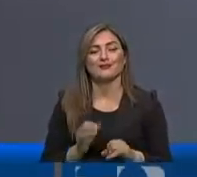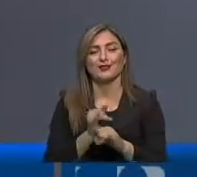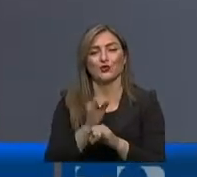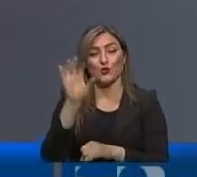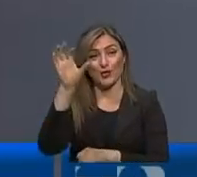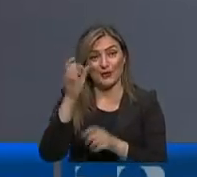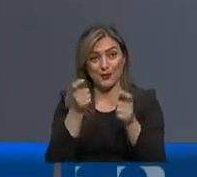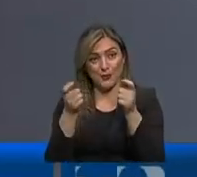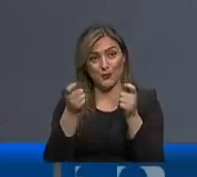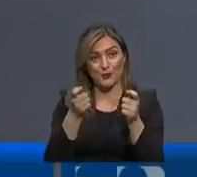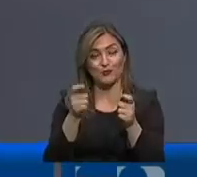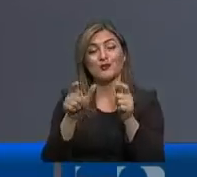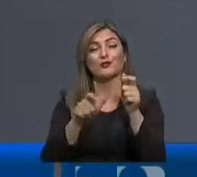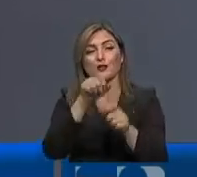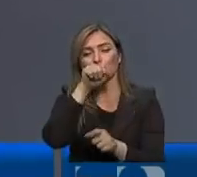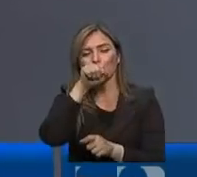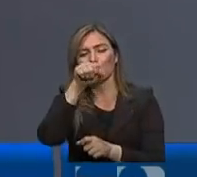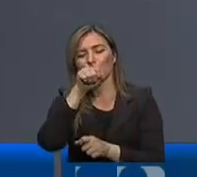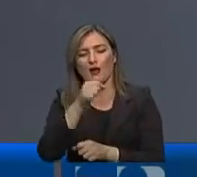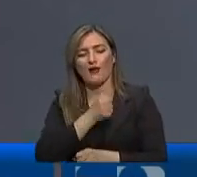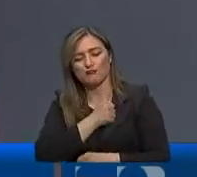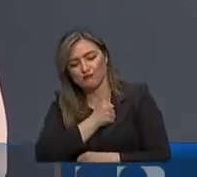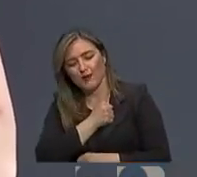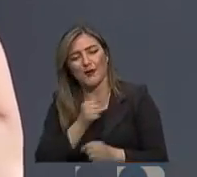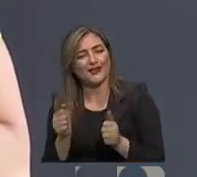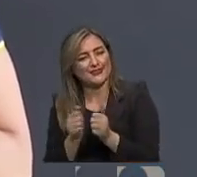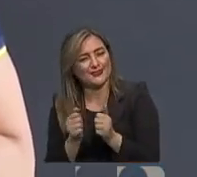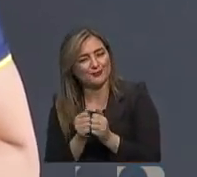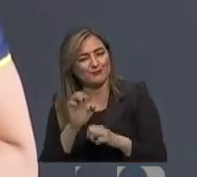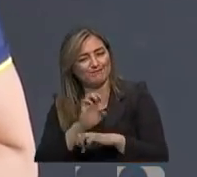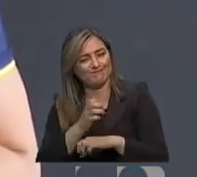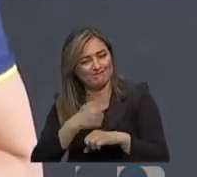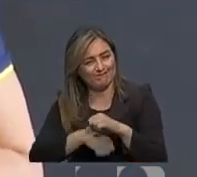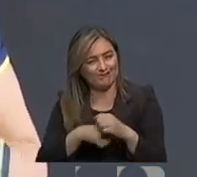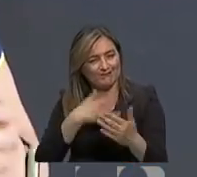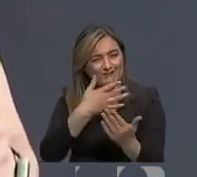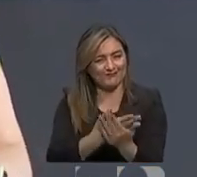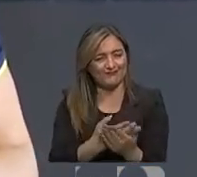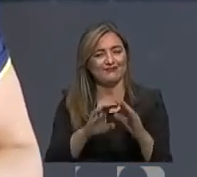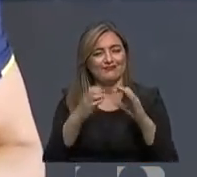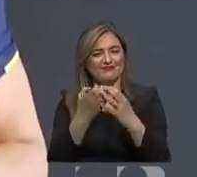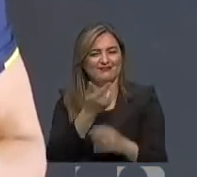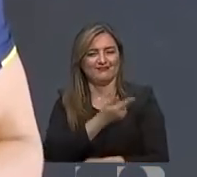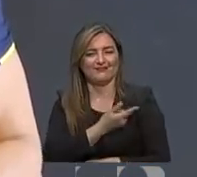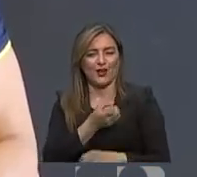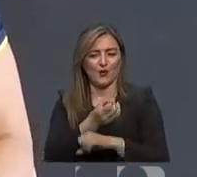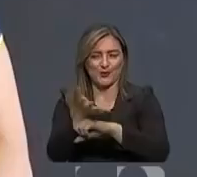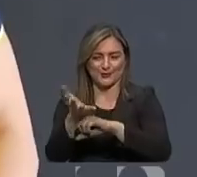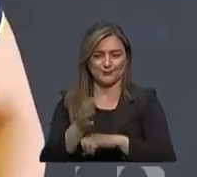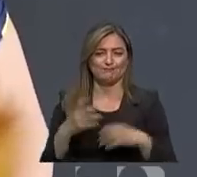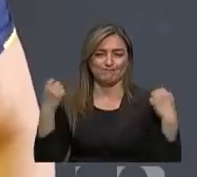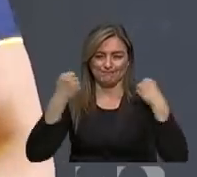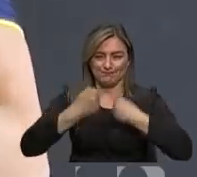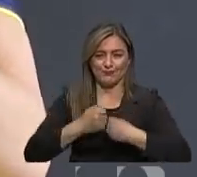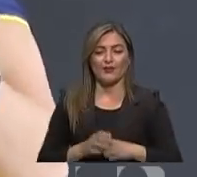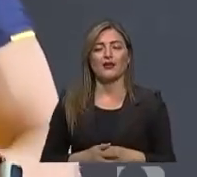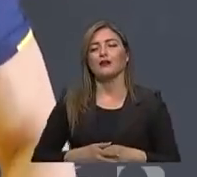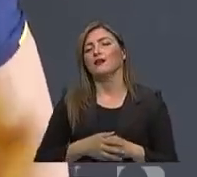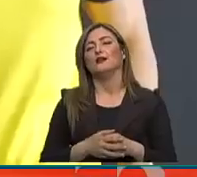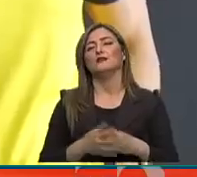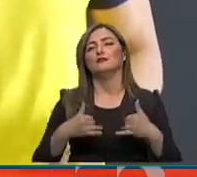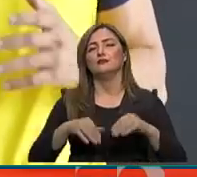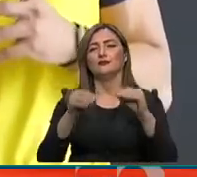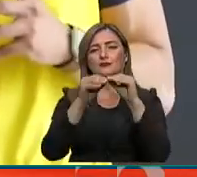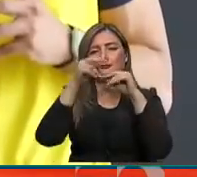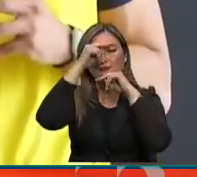esta institución a los hinchas que vayan a acudir al Estadio Casablanca esta tarde. Esta es la información que nosotros le tenemos a esta hora de la tarde. Regresamos contigo